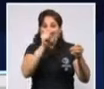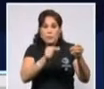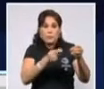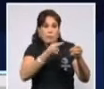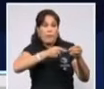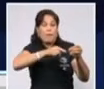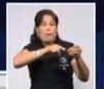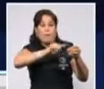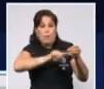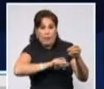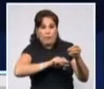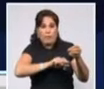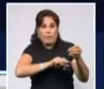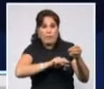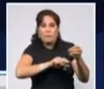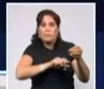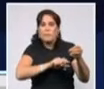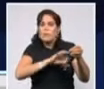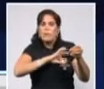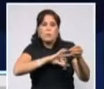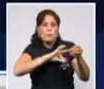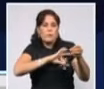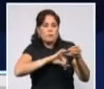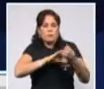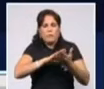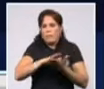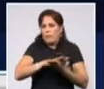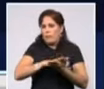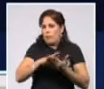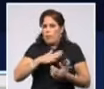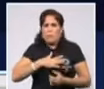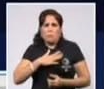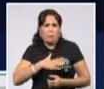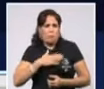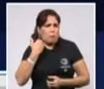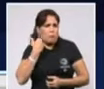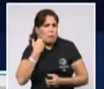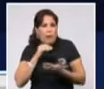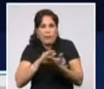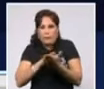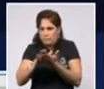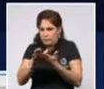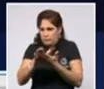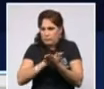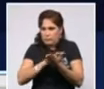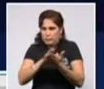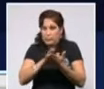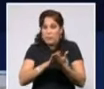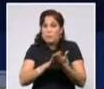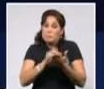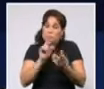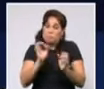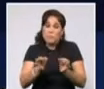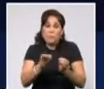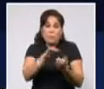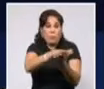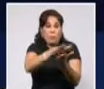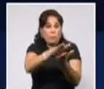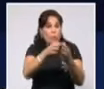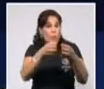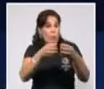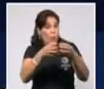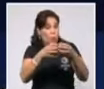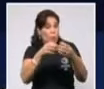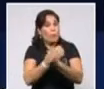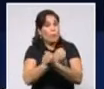ayer, eran totalmente asintomáticos. Y en el acumulado, este grupo de mucho